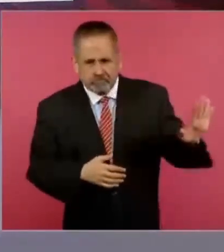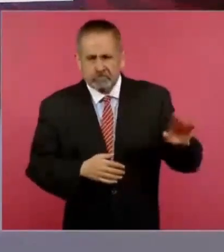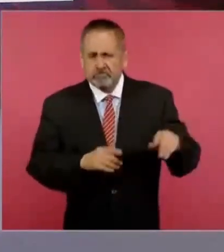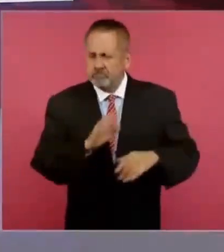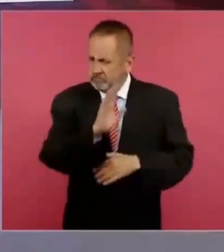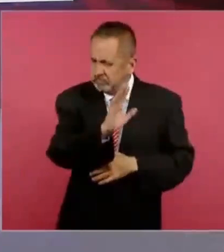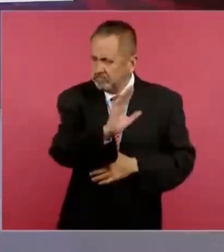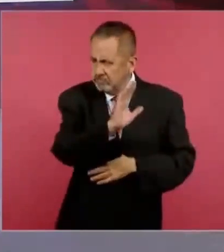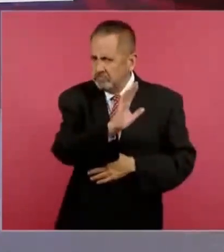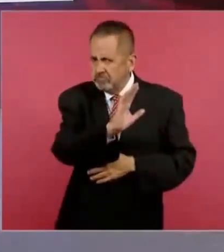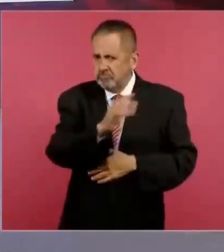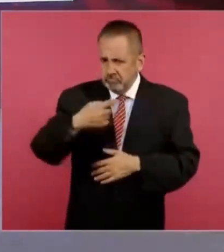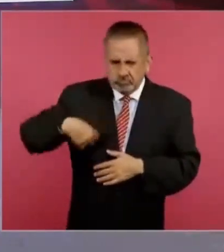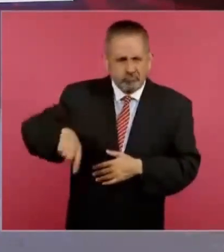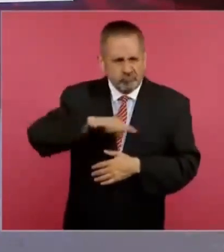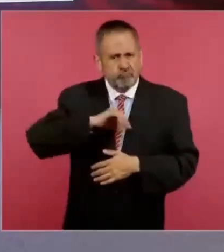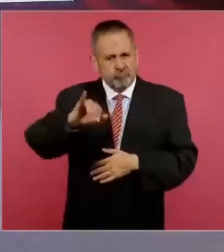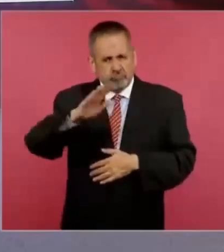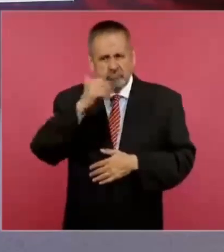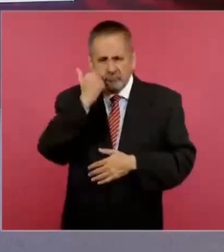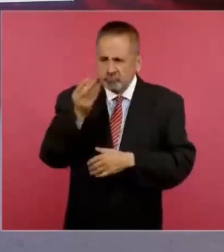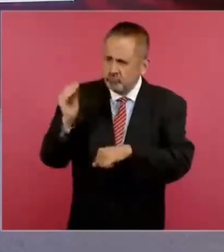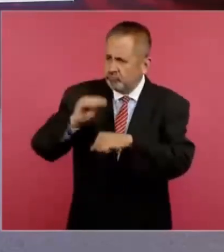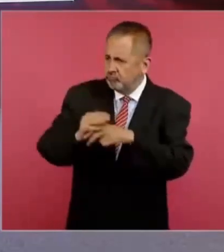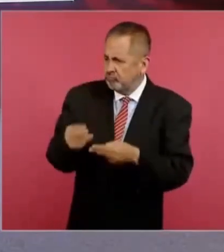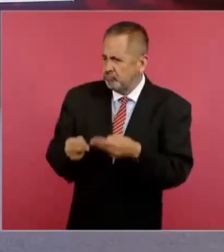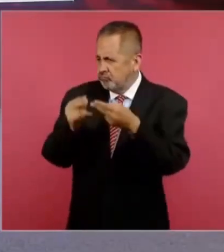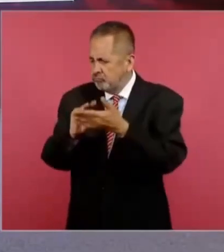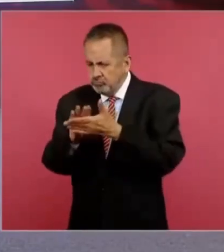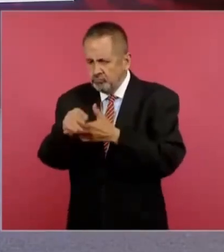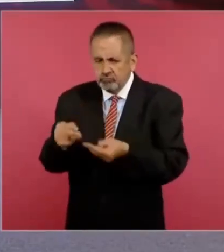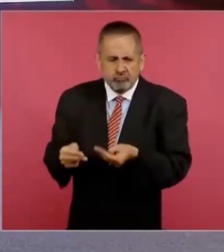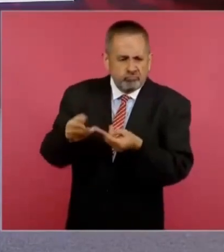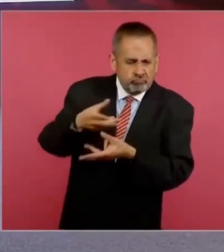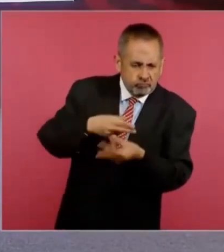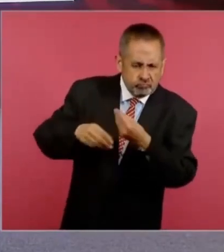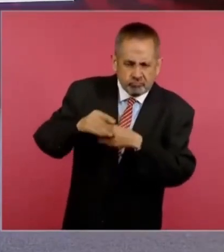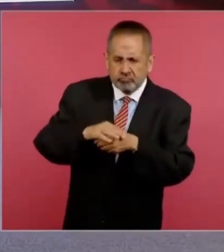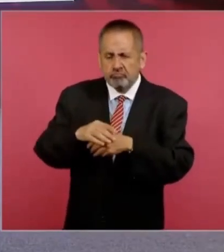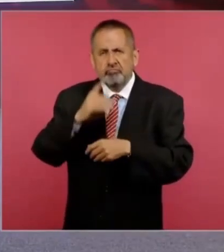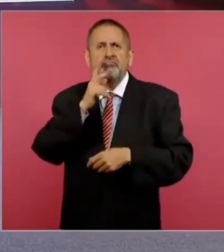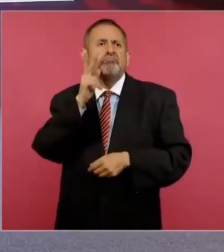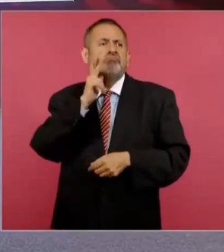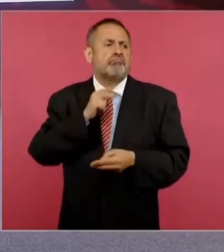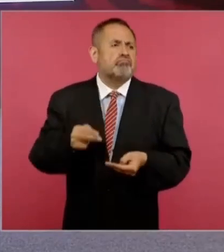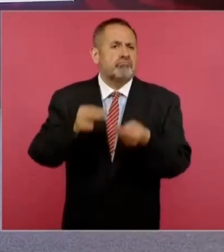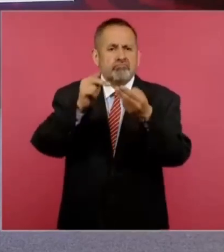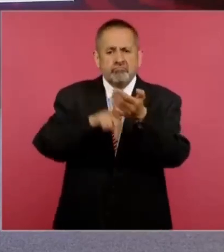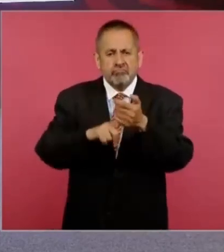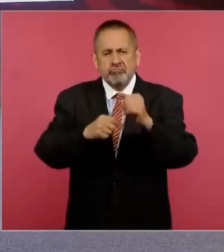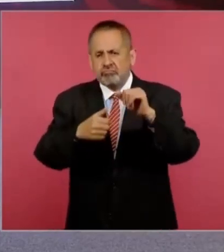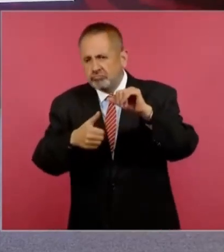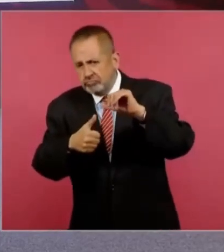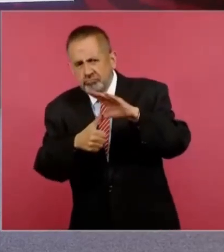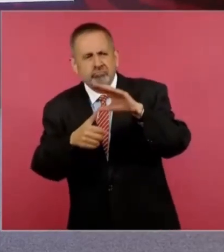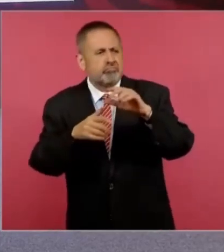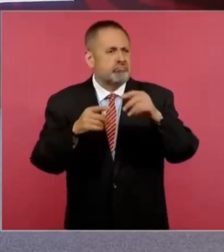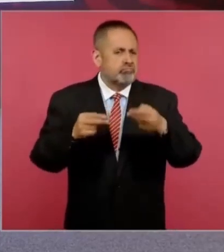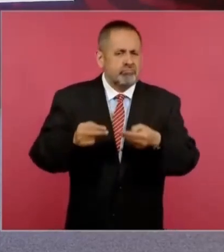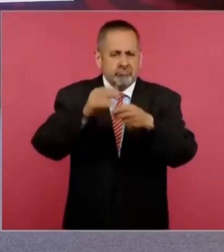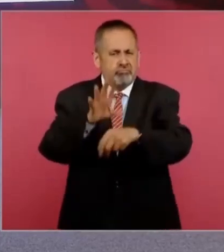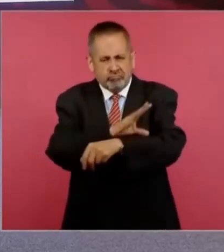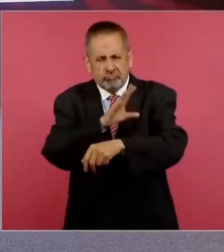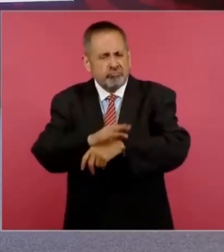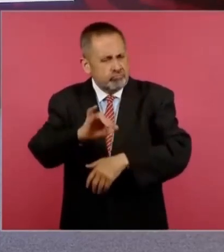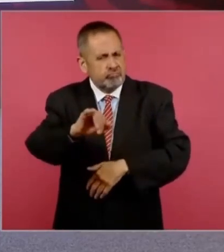mexicanos sí queremos invertir en el petróleo americano o en su producción de energía